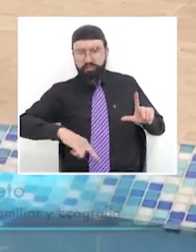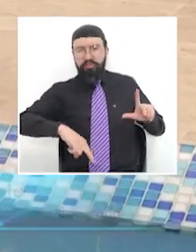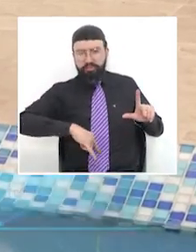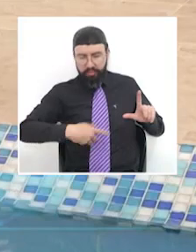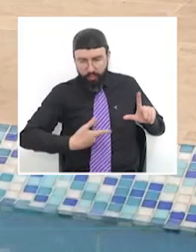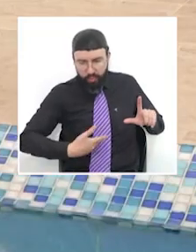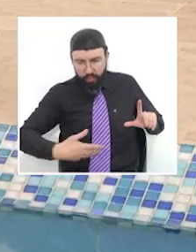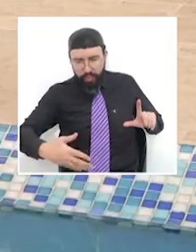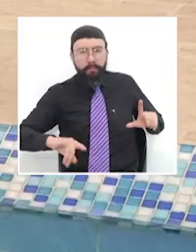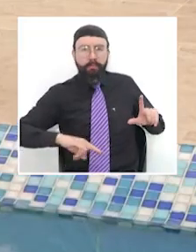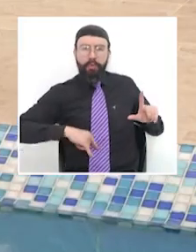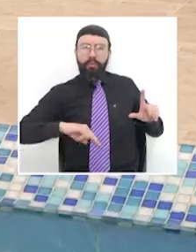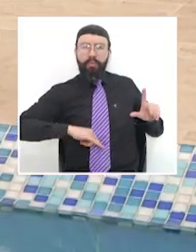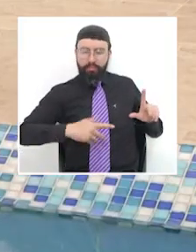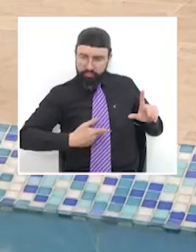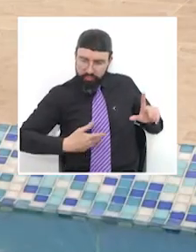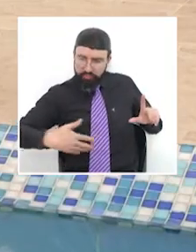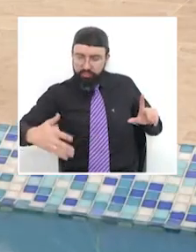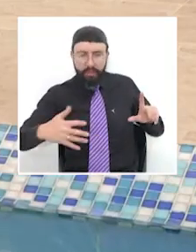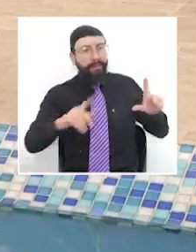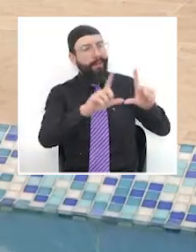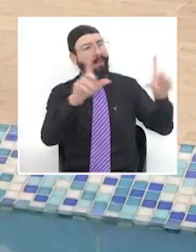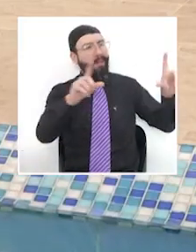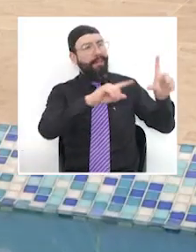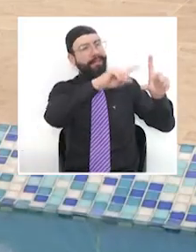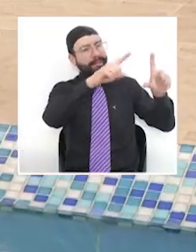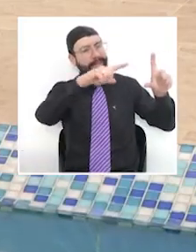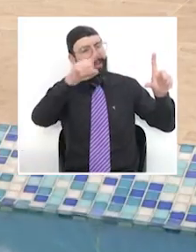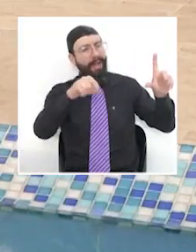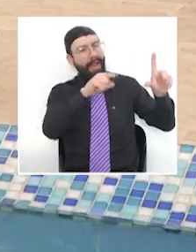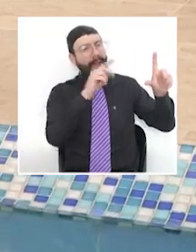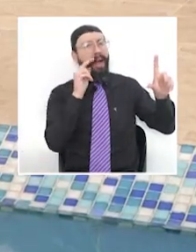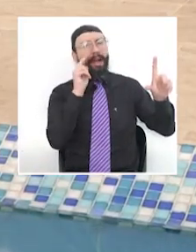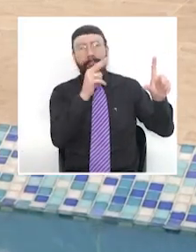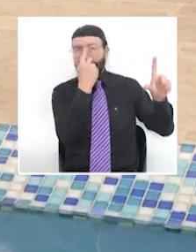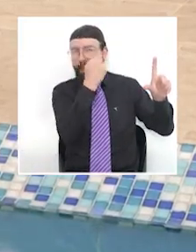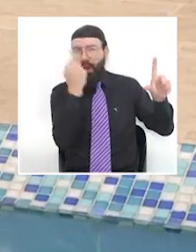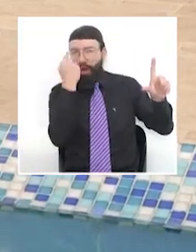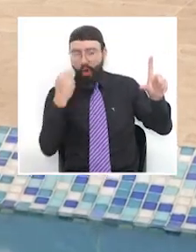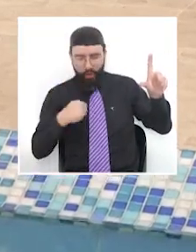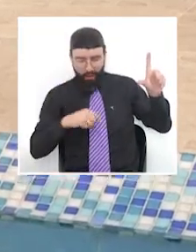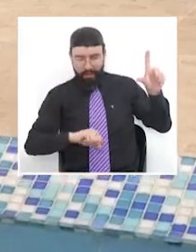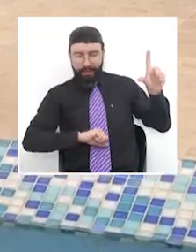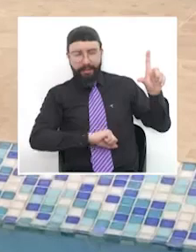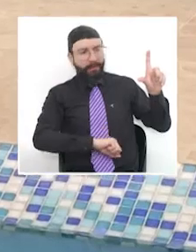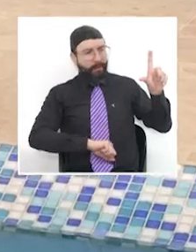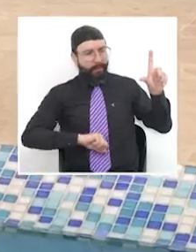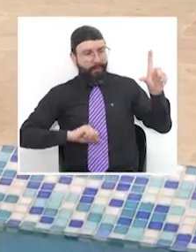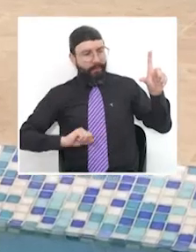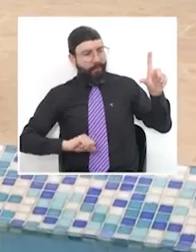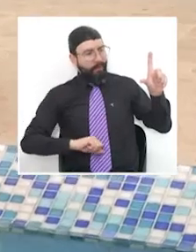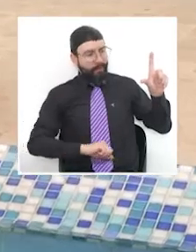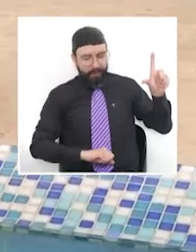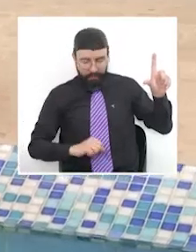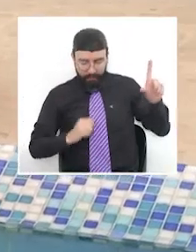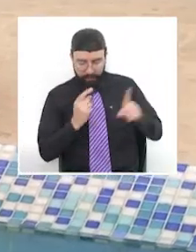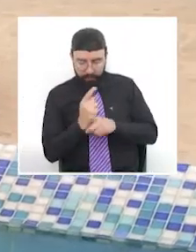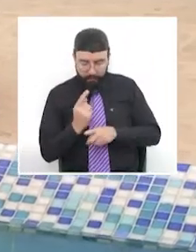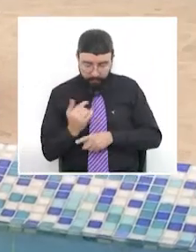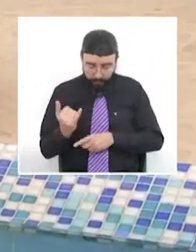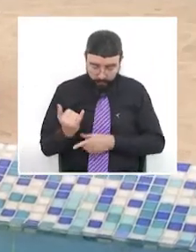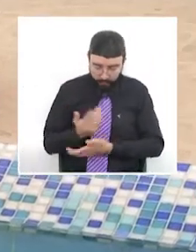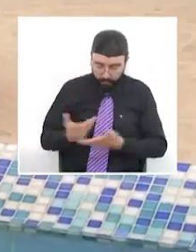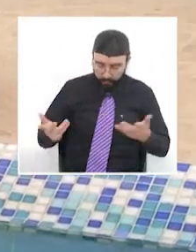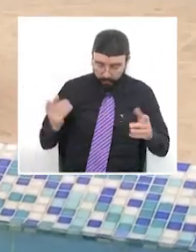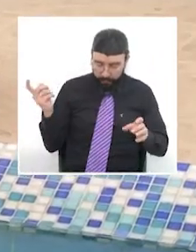está de alguna manera lo que llamamos barriendo. El eco hace un barrido de ondas, sí, que luego